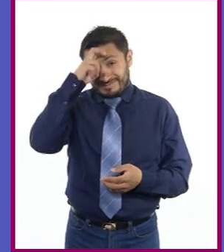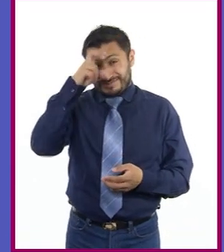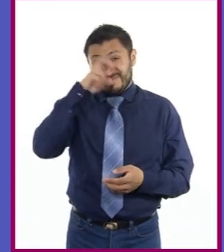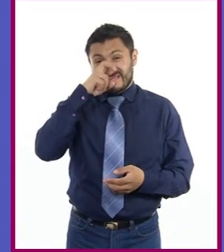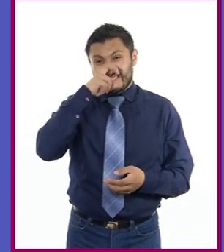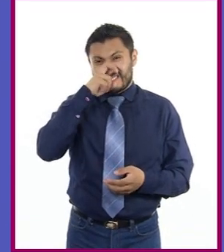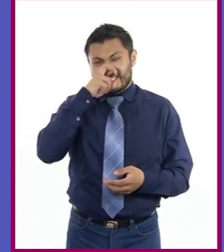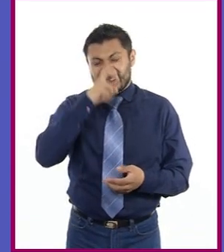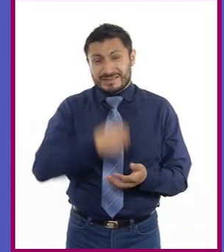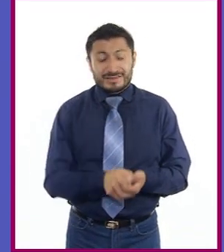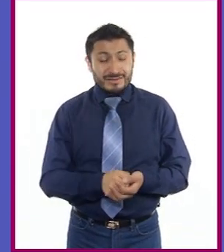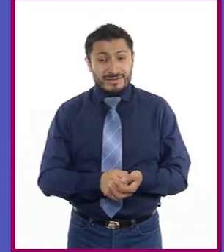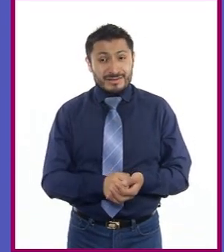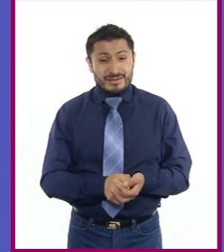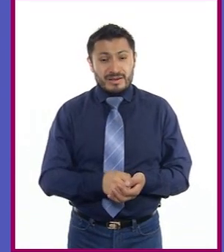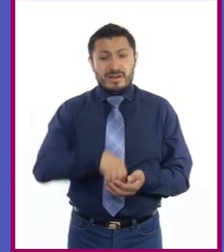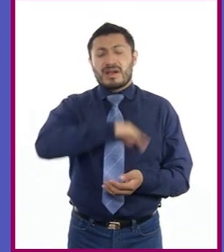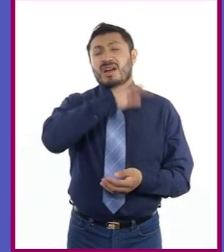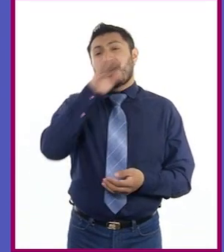Morir es dormir.